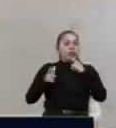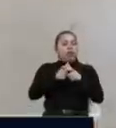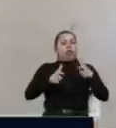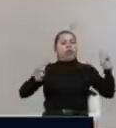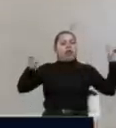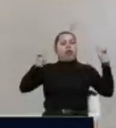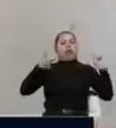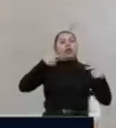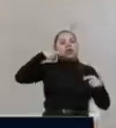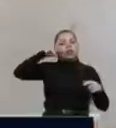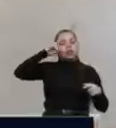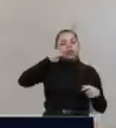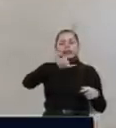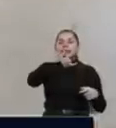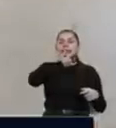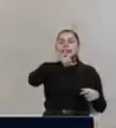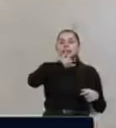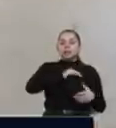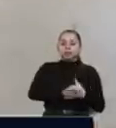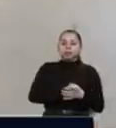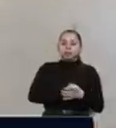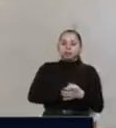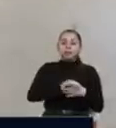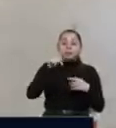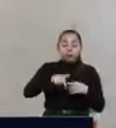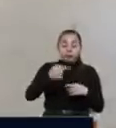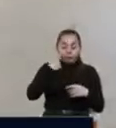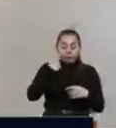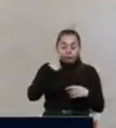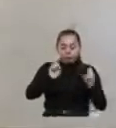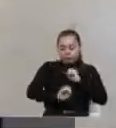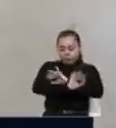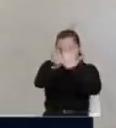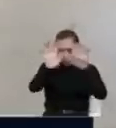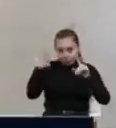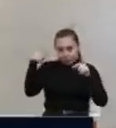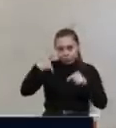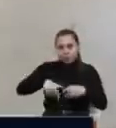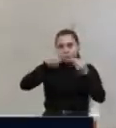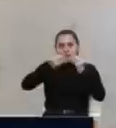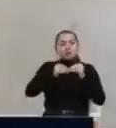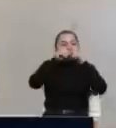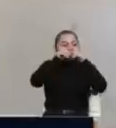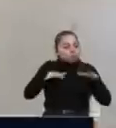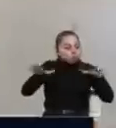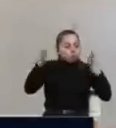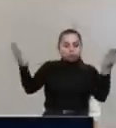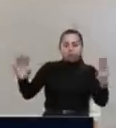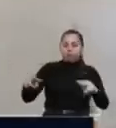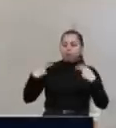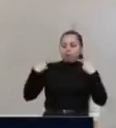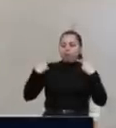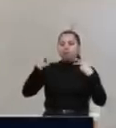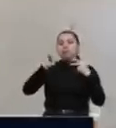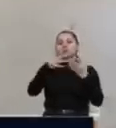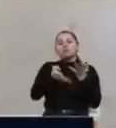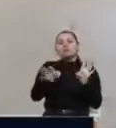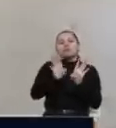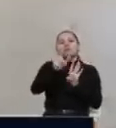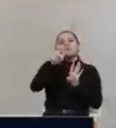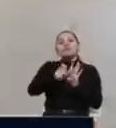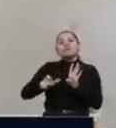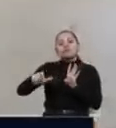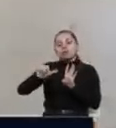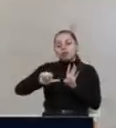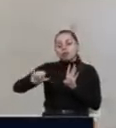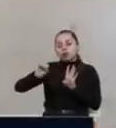cifras. Lo que pasa es que, y es bueno aclararlo de esta manera pública ante ustedes, senadores y senadoras, pero